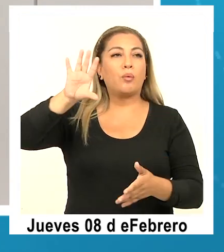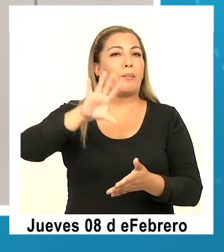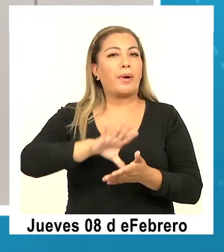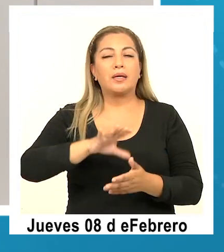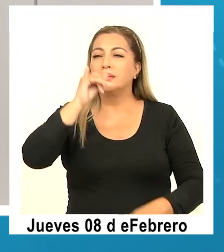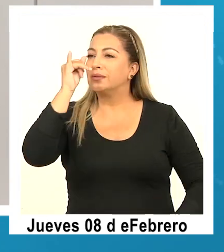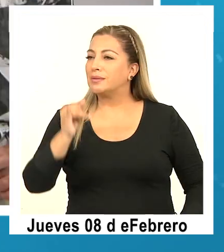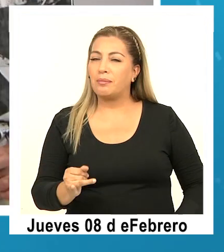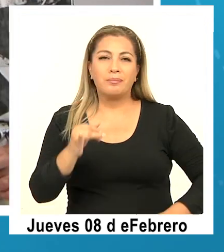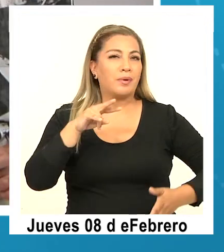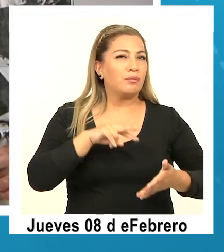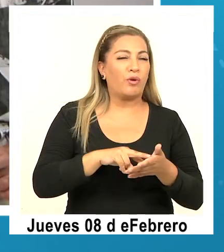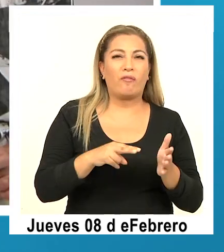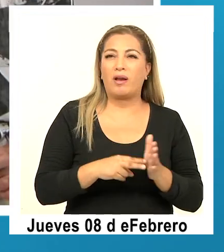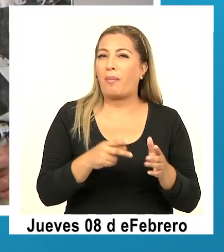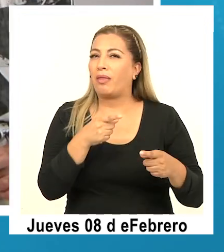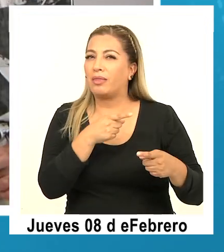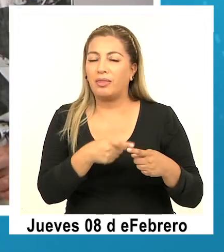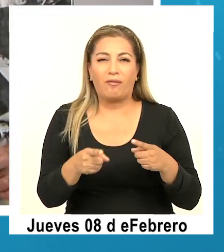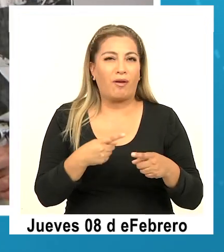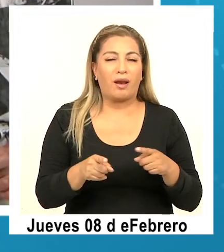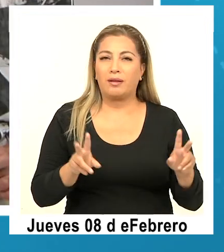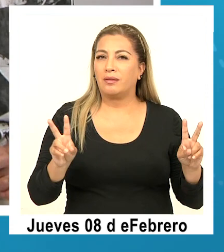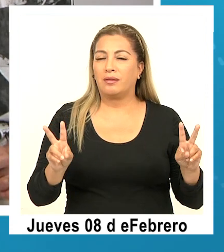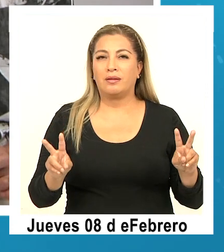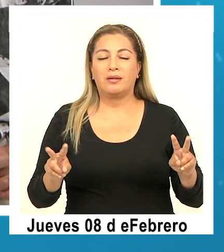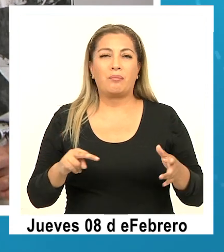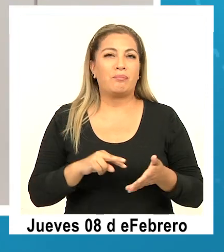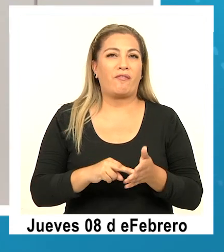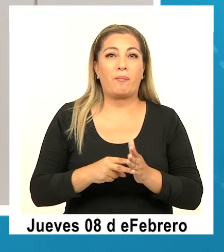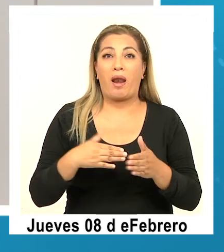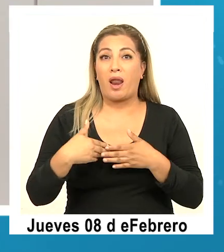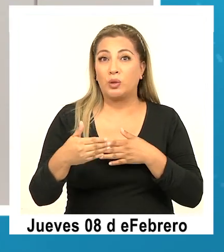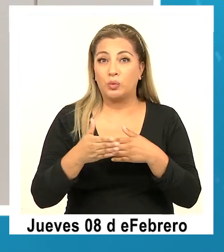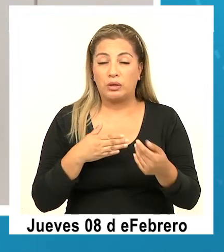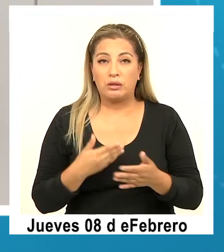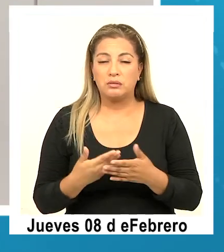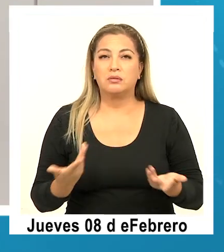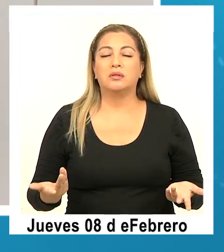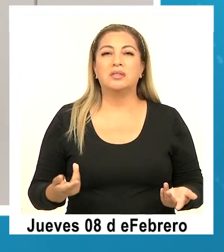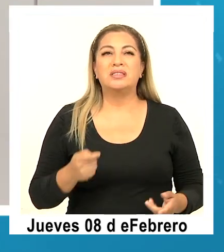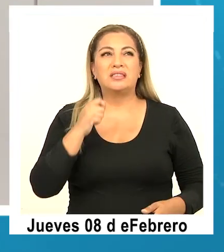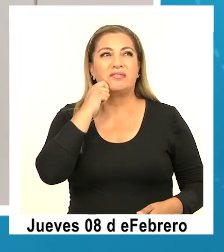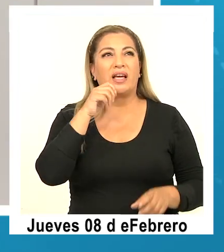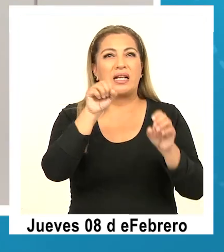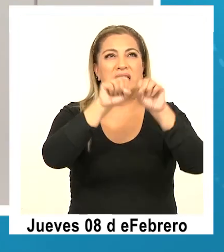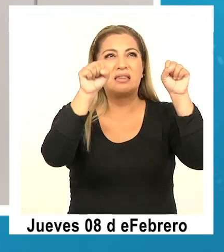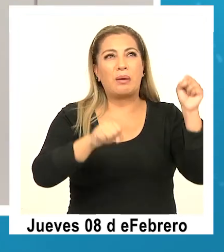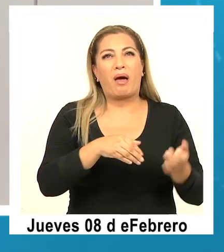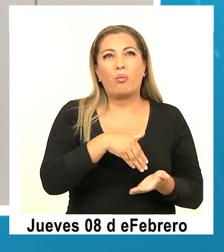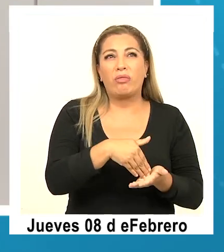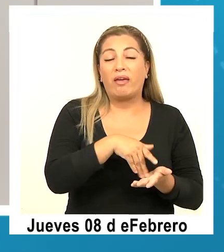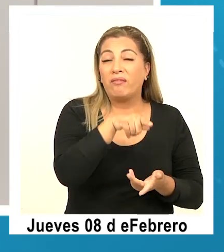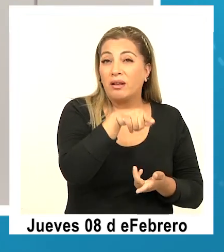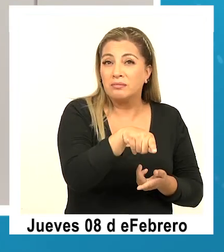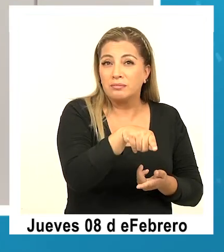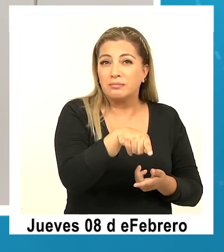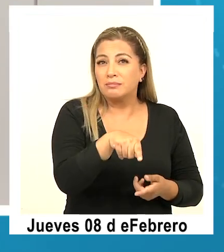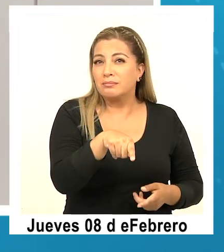asolado permanentemente por distintos tipos de tragedias. Entonces, más que una fragilidad del sistema, yo creo que